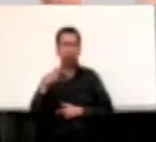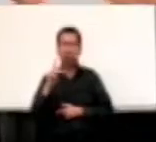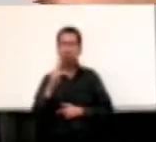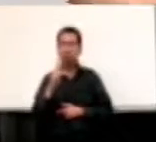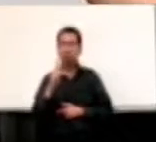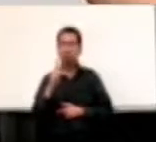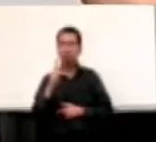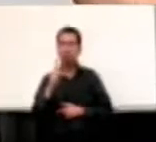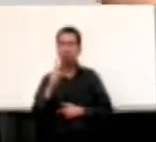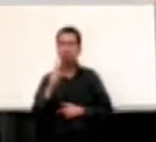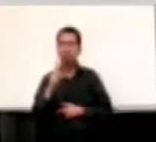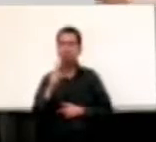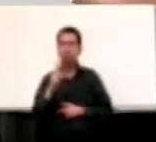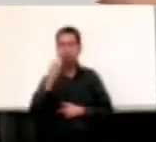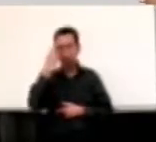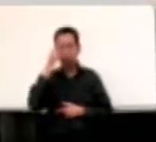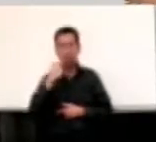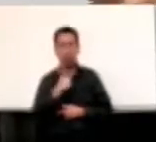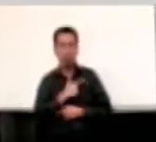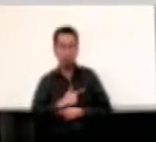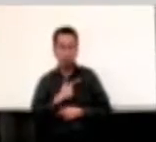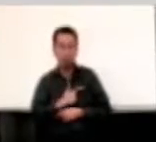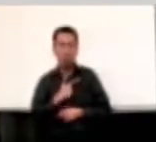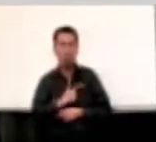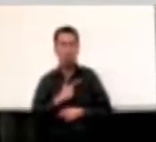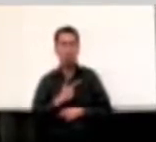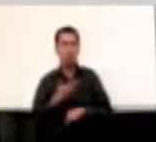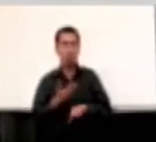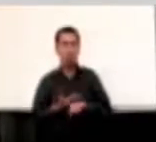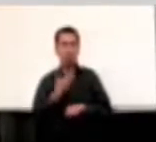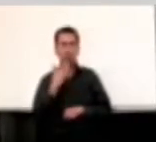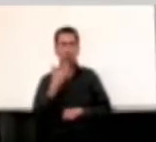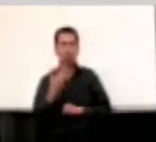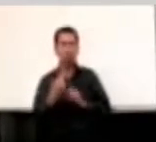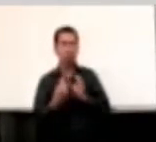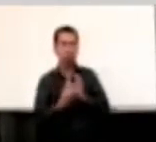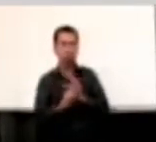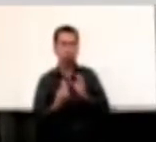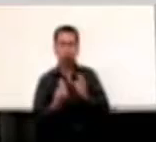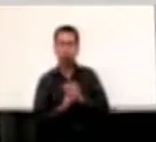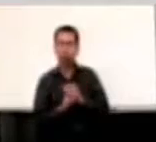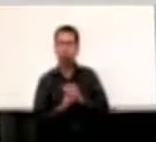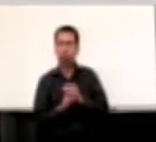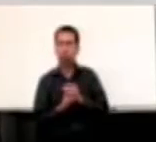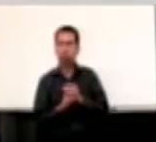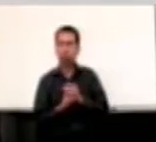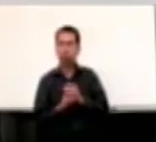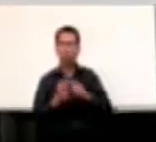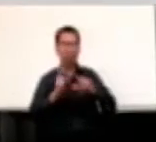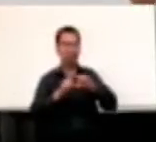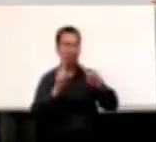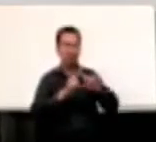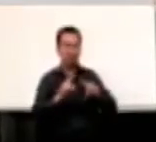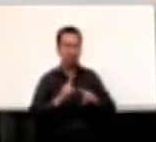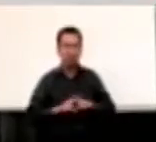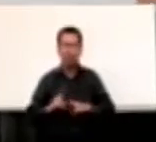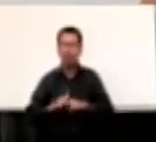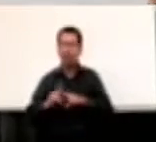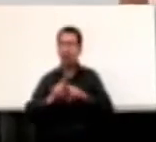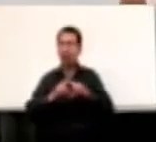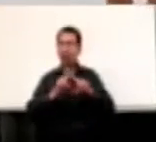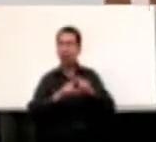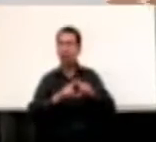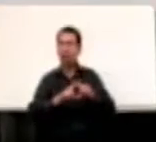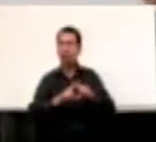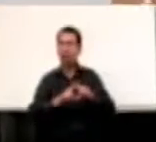y la verdad es que me da mucho gusto porque ya lo hemos probado un poco allá en los cursos, precisamente, de algunas materias, y parece que los,